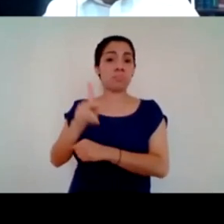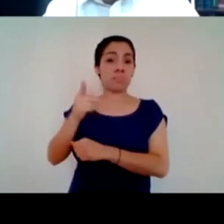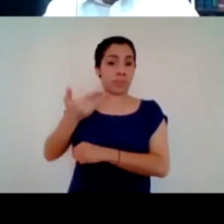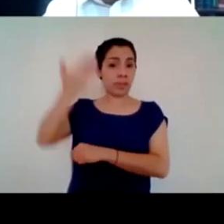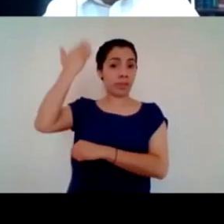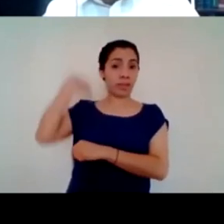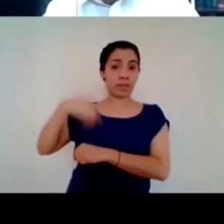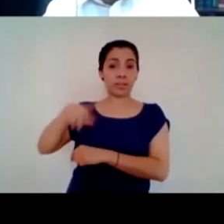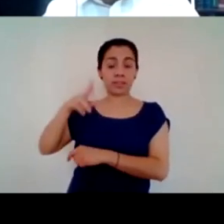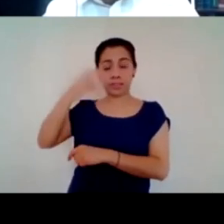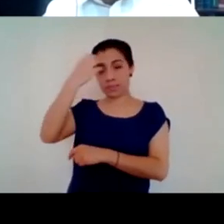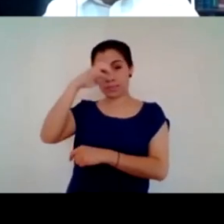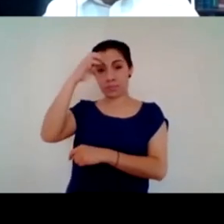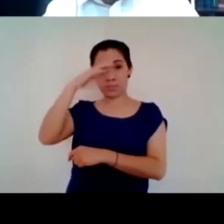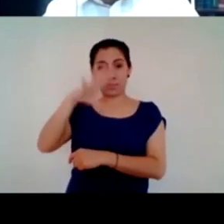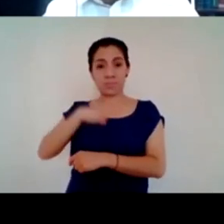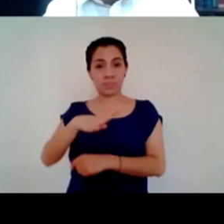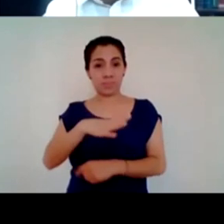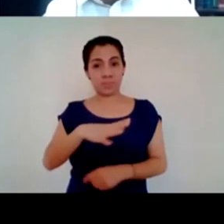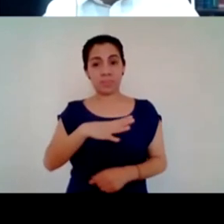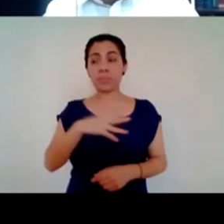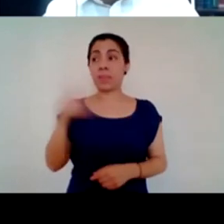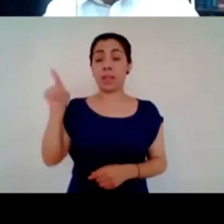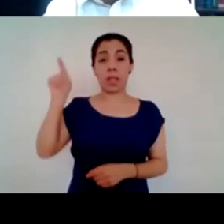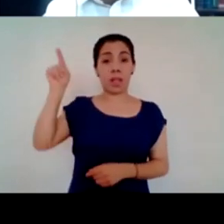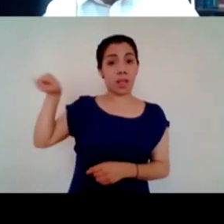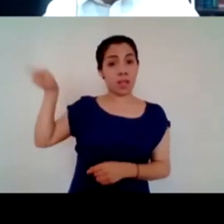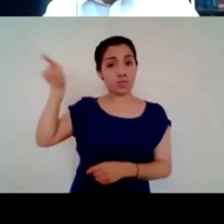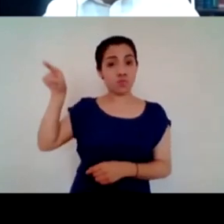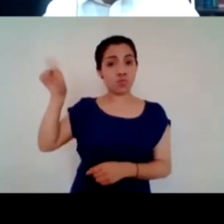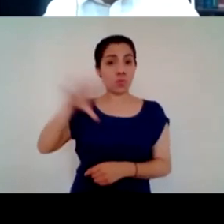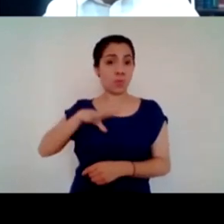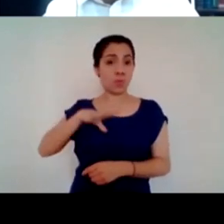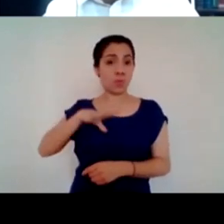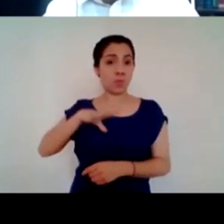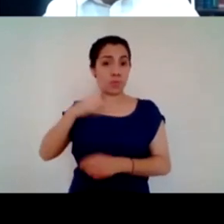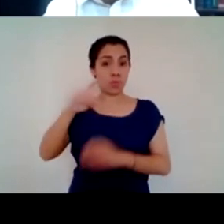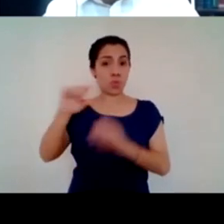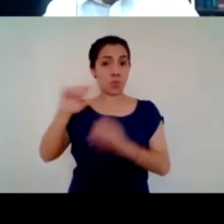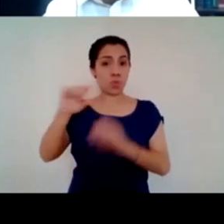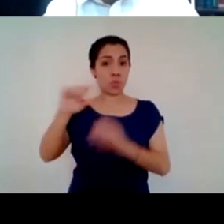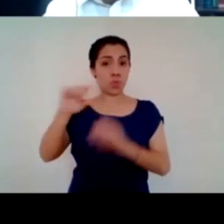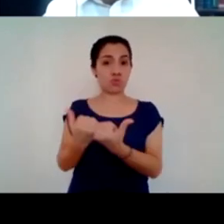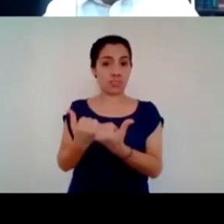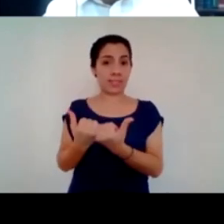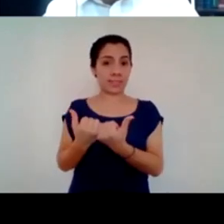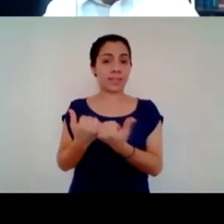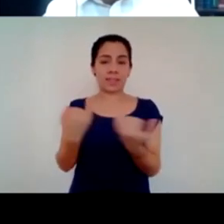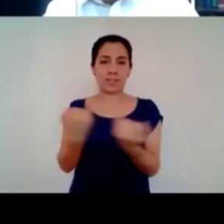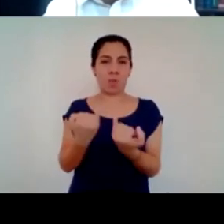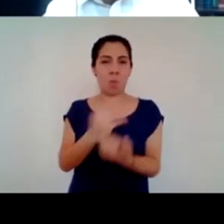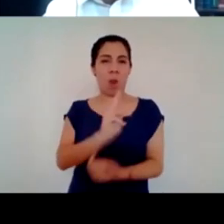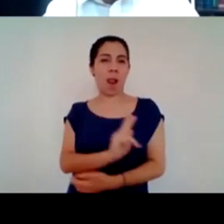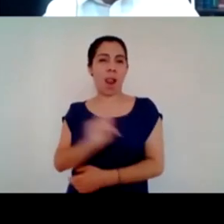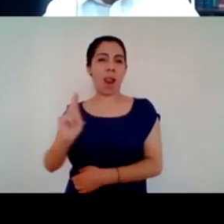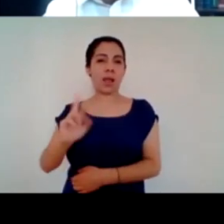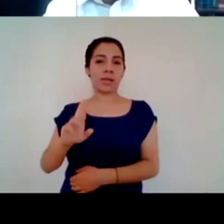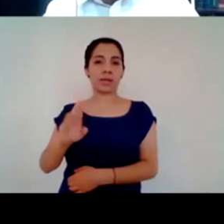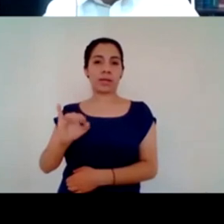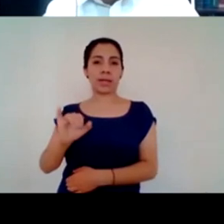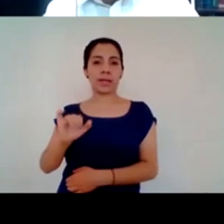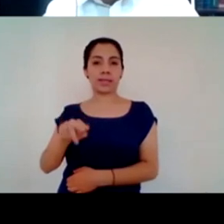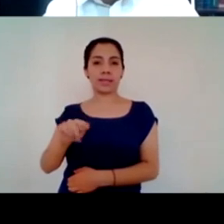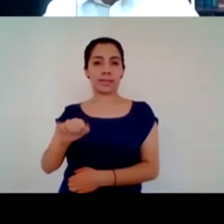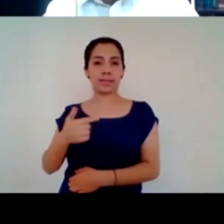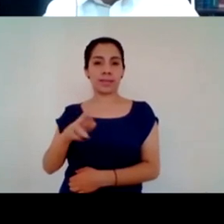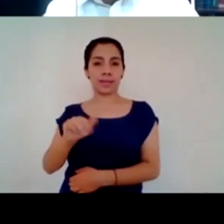una asociación civil no muy diferente a Reintegra o Reinserta, que se llamaba Mar.